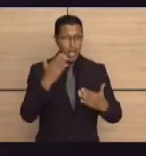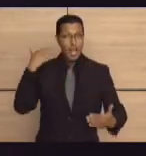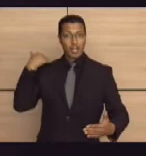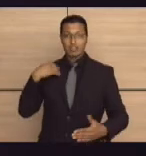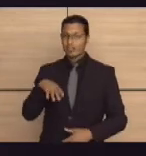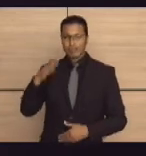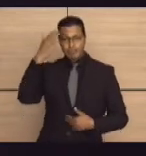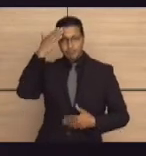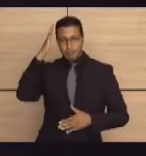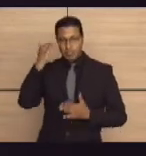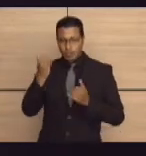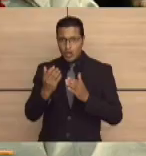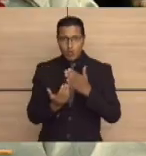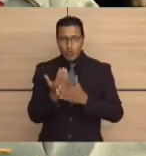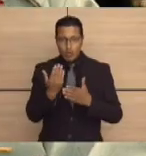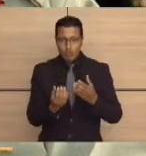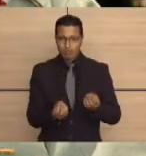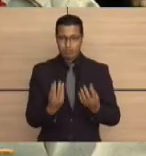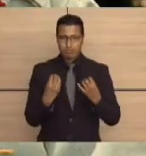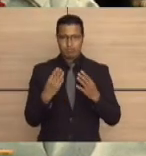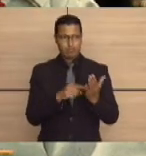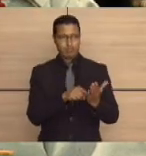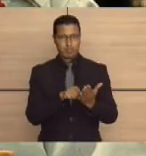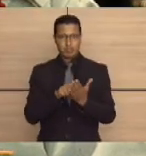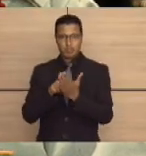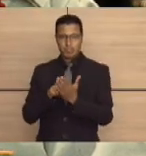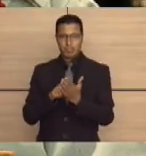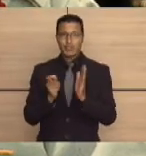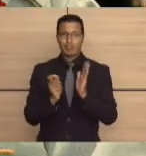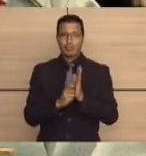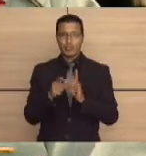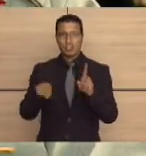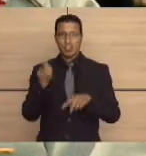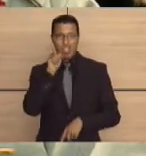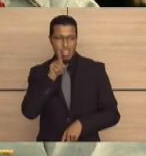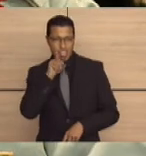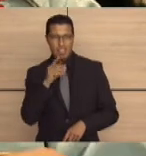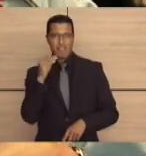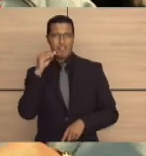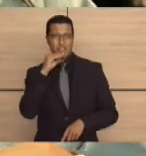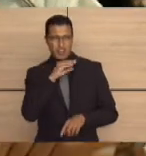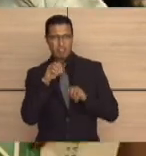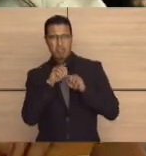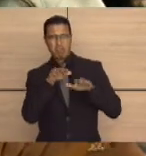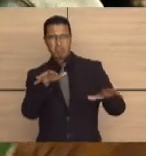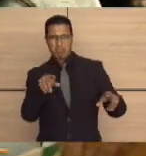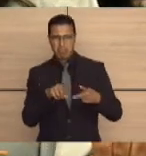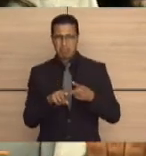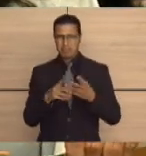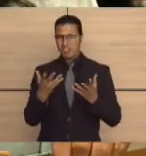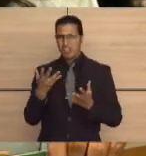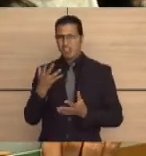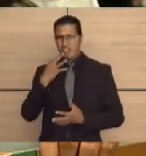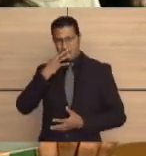disponible. Pero también han generado una era de desinformación, de mentiras, de fake news, de